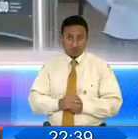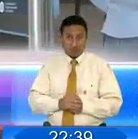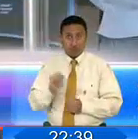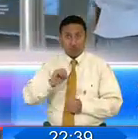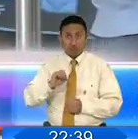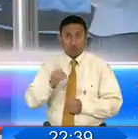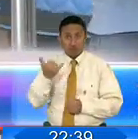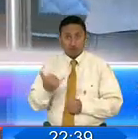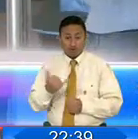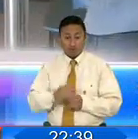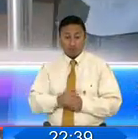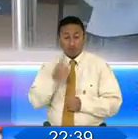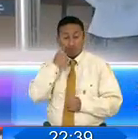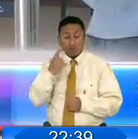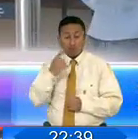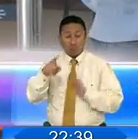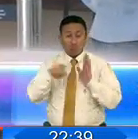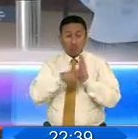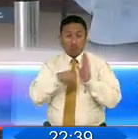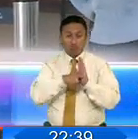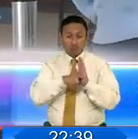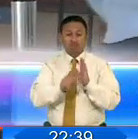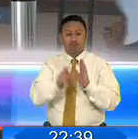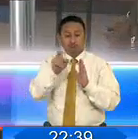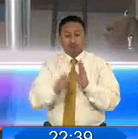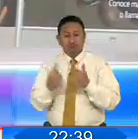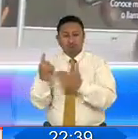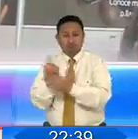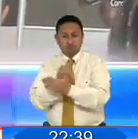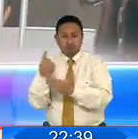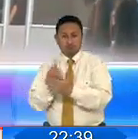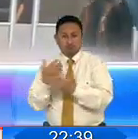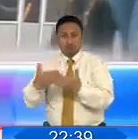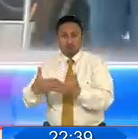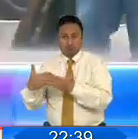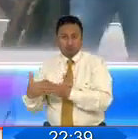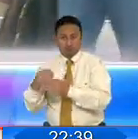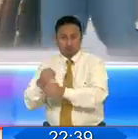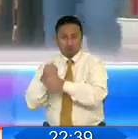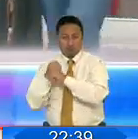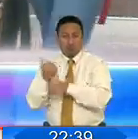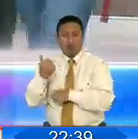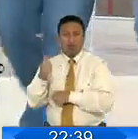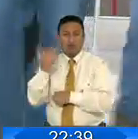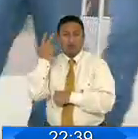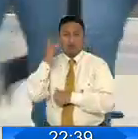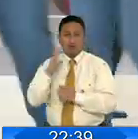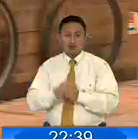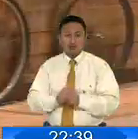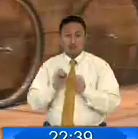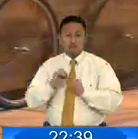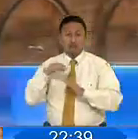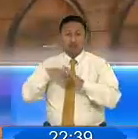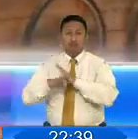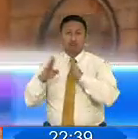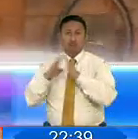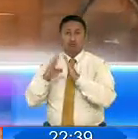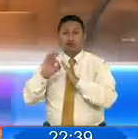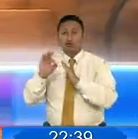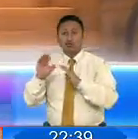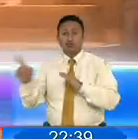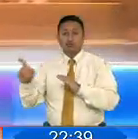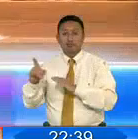de la presentación de una prueba negativa, tendrán que guardar aislamiento obligatorio de 10 días en domicilios o